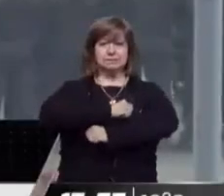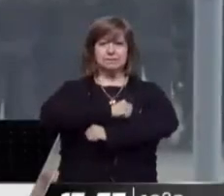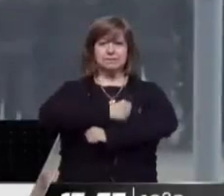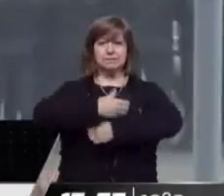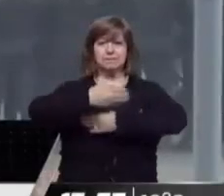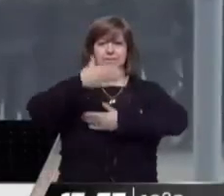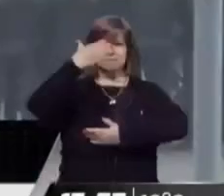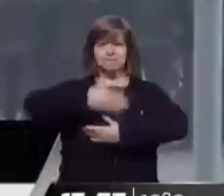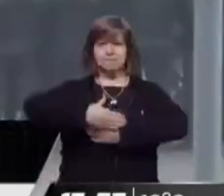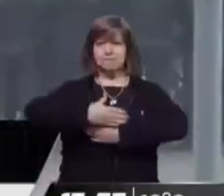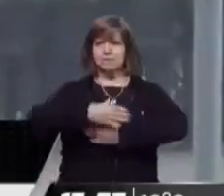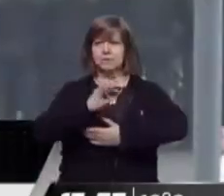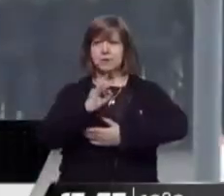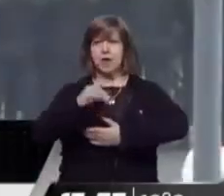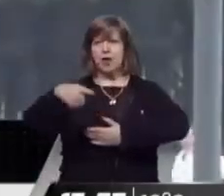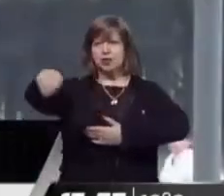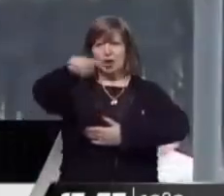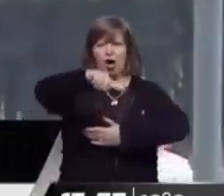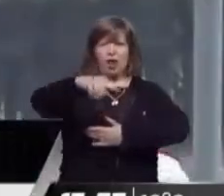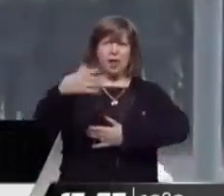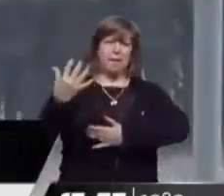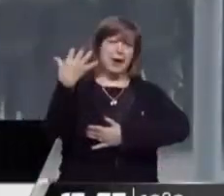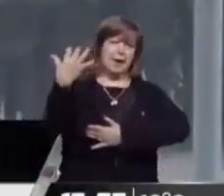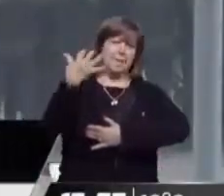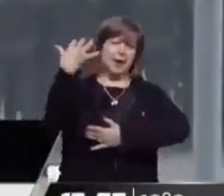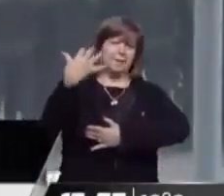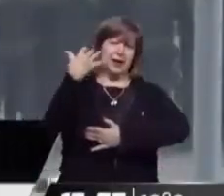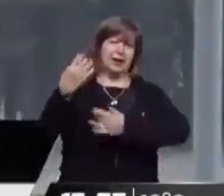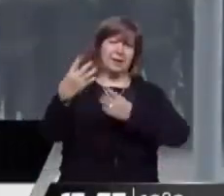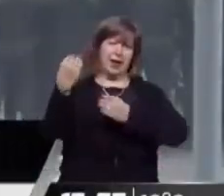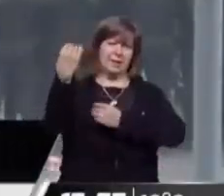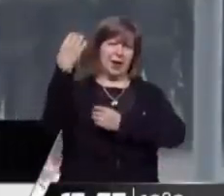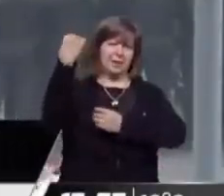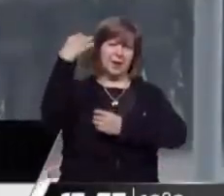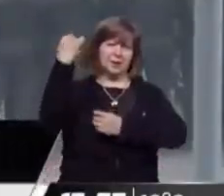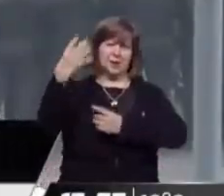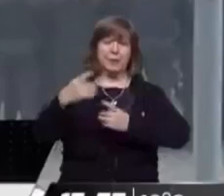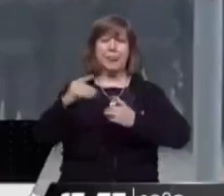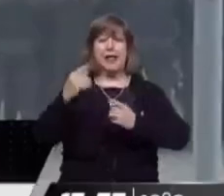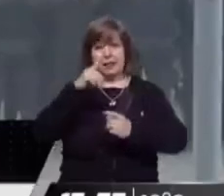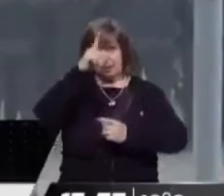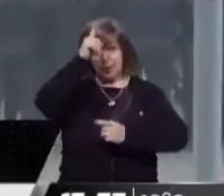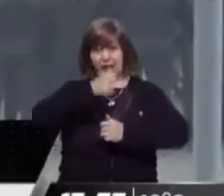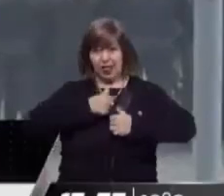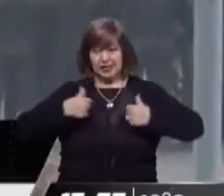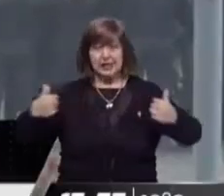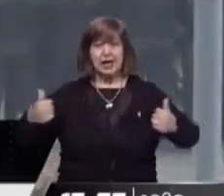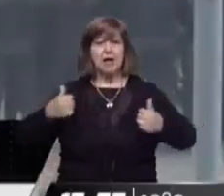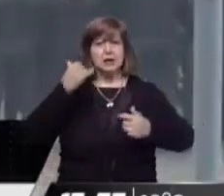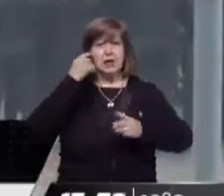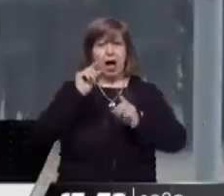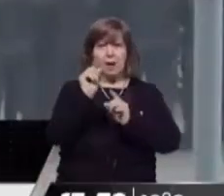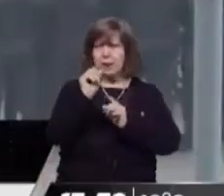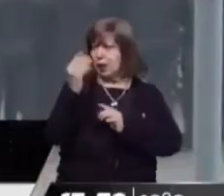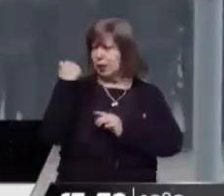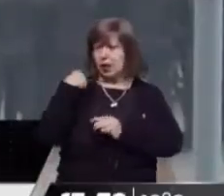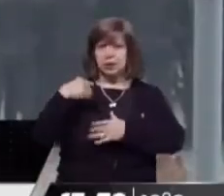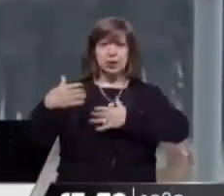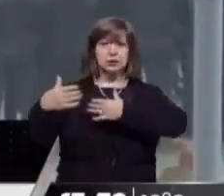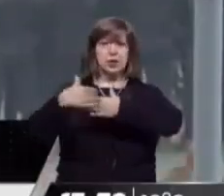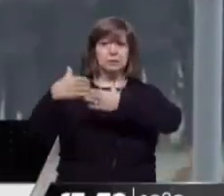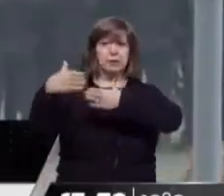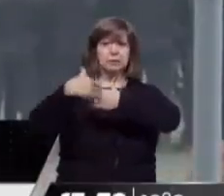gente de Convergencia Socialista, de combate, está personal, policial, y hubo hace algunos segundos ya los